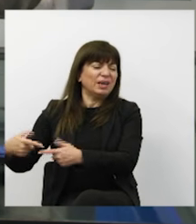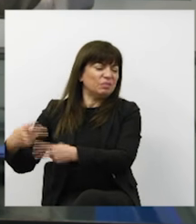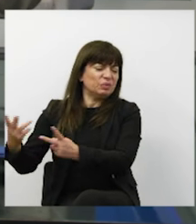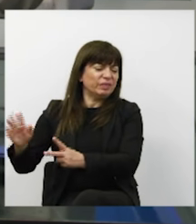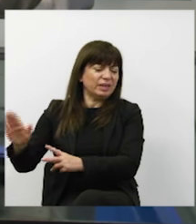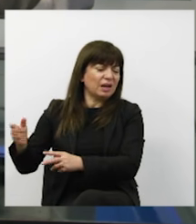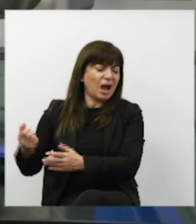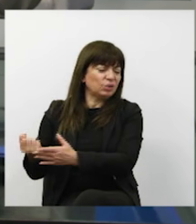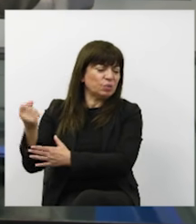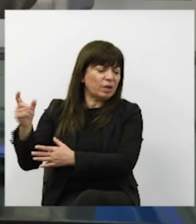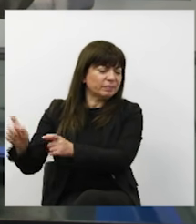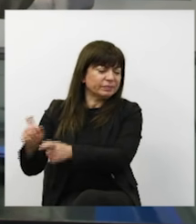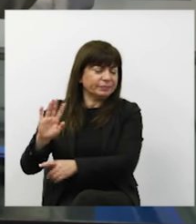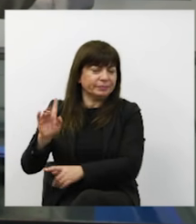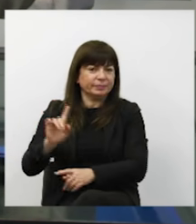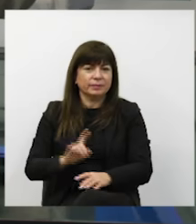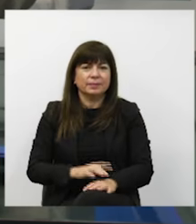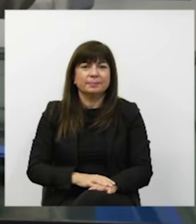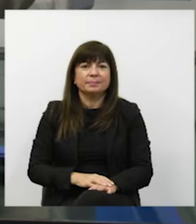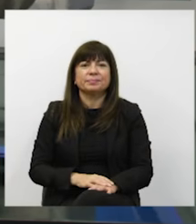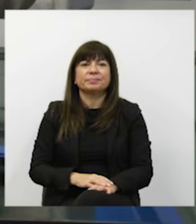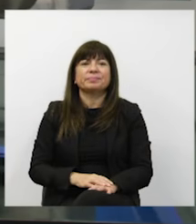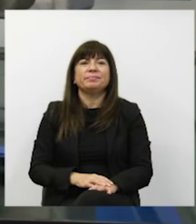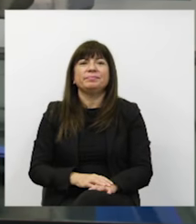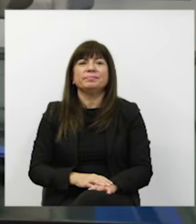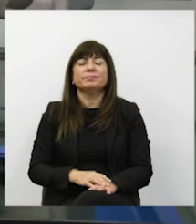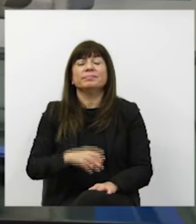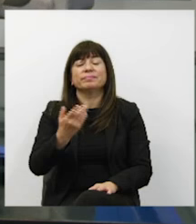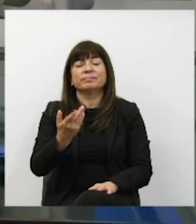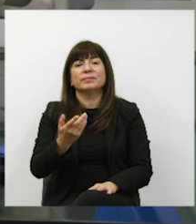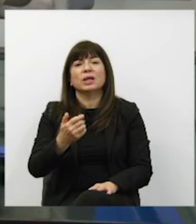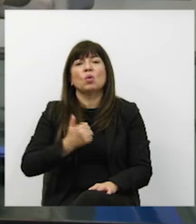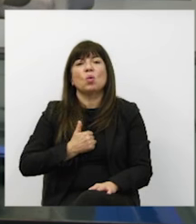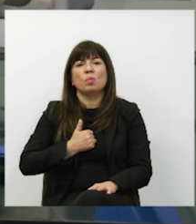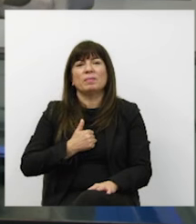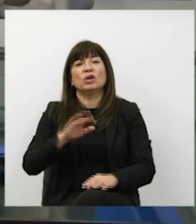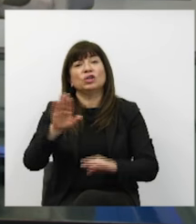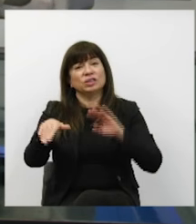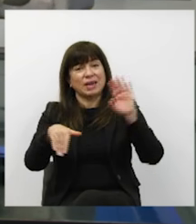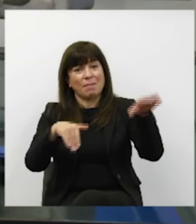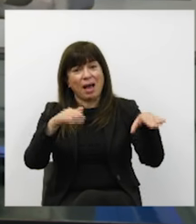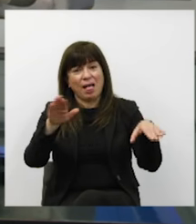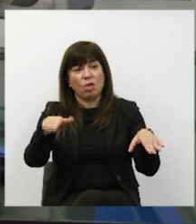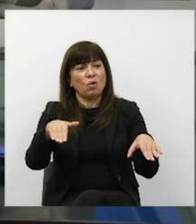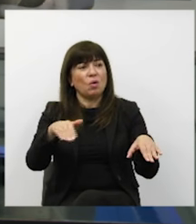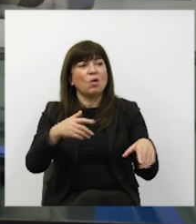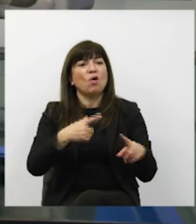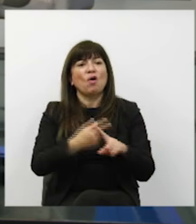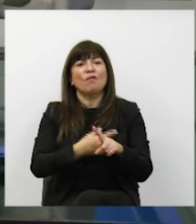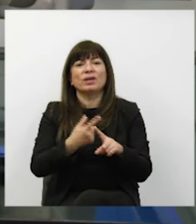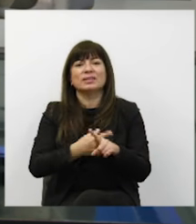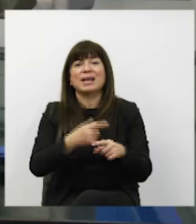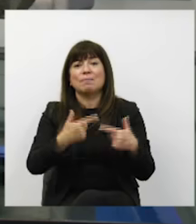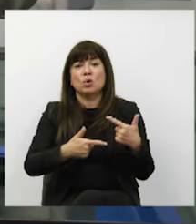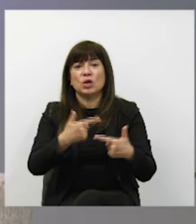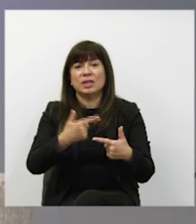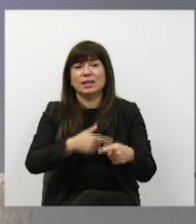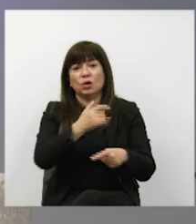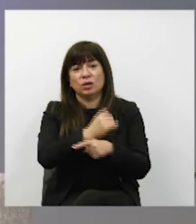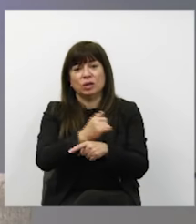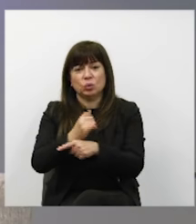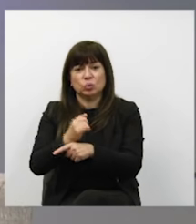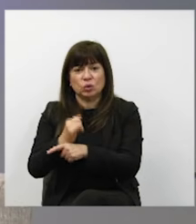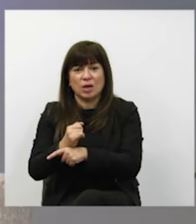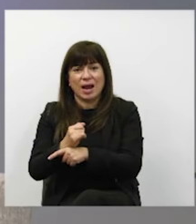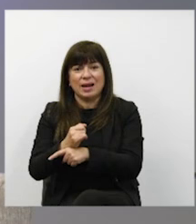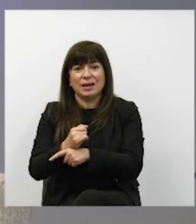Ahora, hemos cumplido con este llamado de conversar dinámicamente entre lo político e institucional y, ¿no es